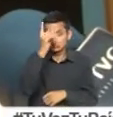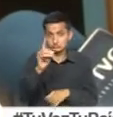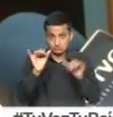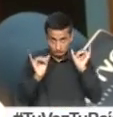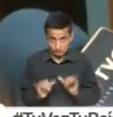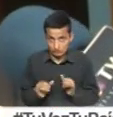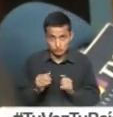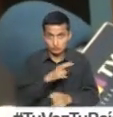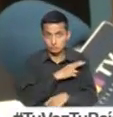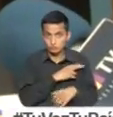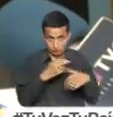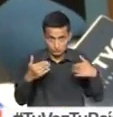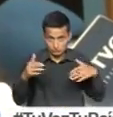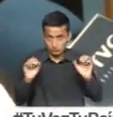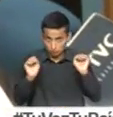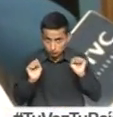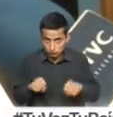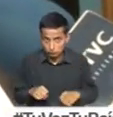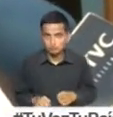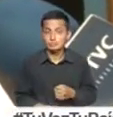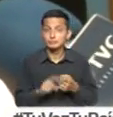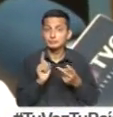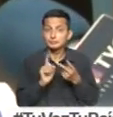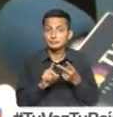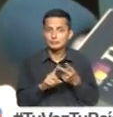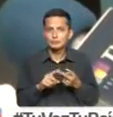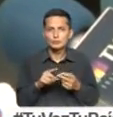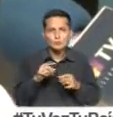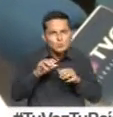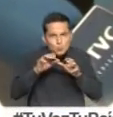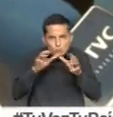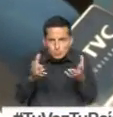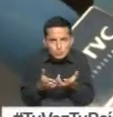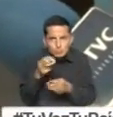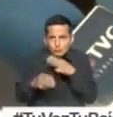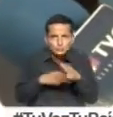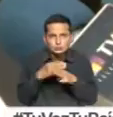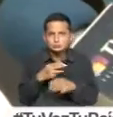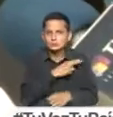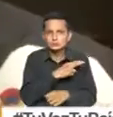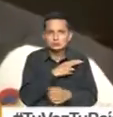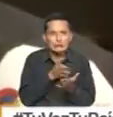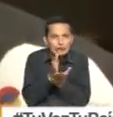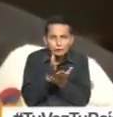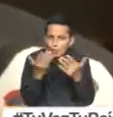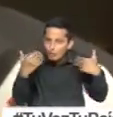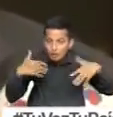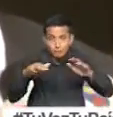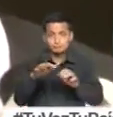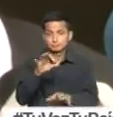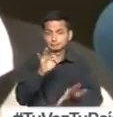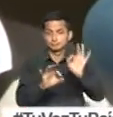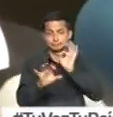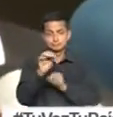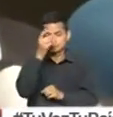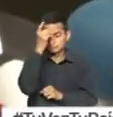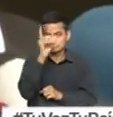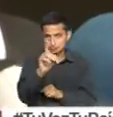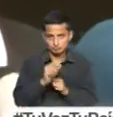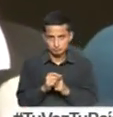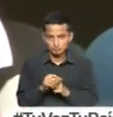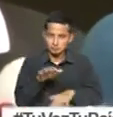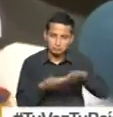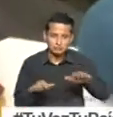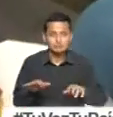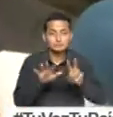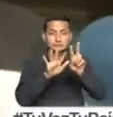en cualquier universidad. Pero también pueden elegir cualquier universidad del mundo para estudiar cualquier carrera, ¿no? Así vale la pena señalar que alrededor del